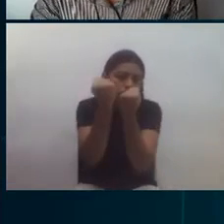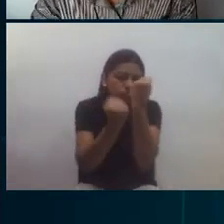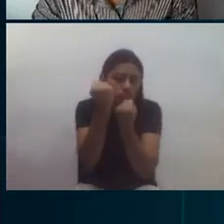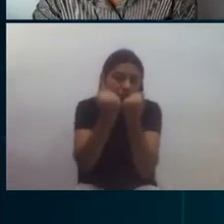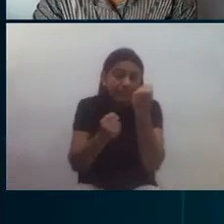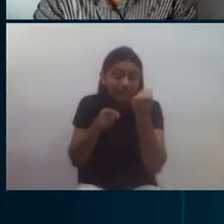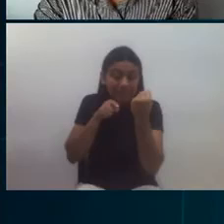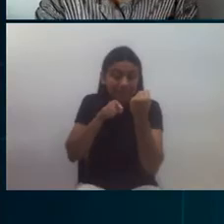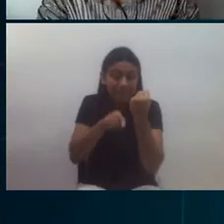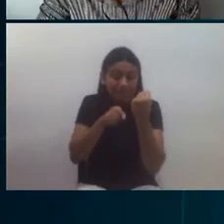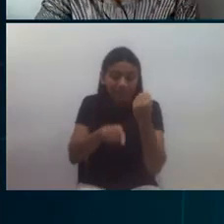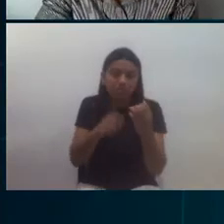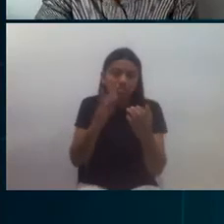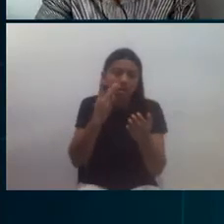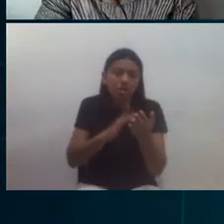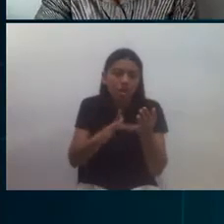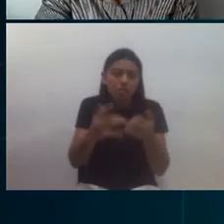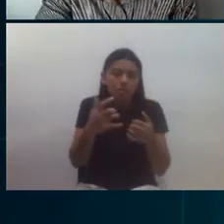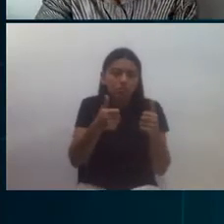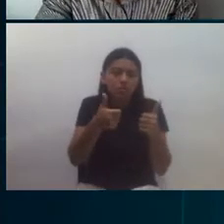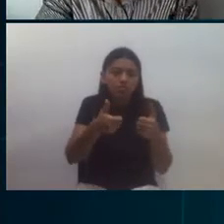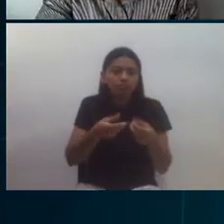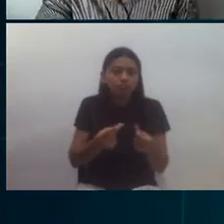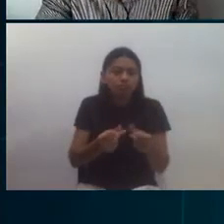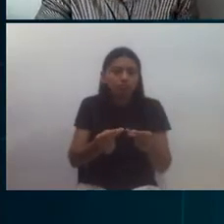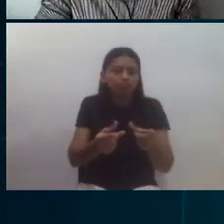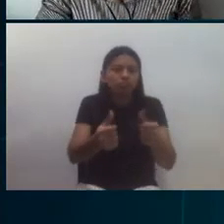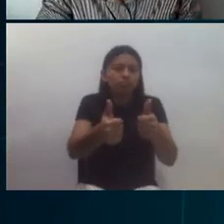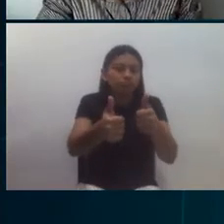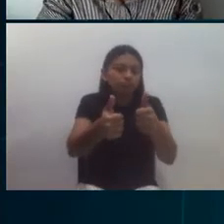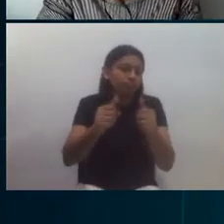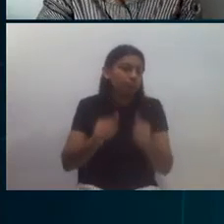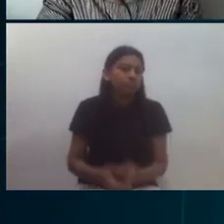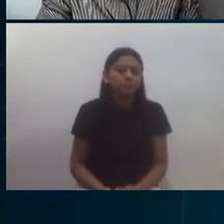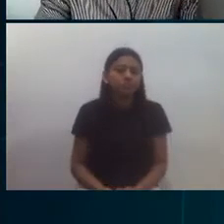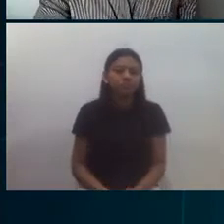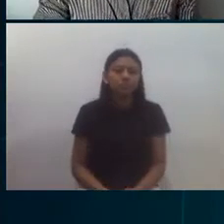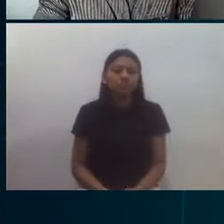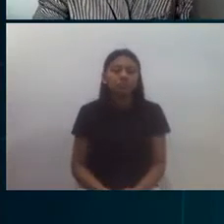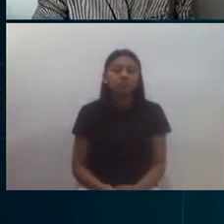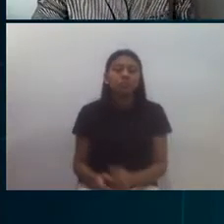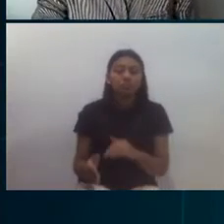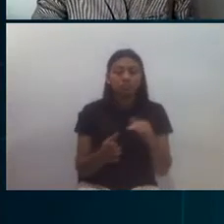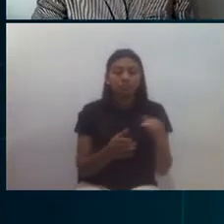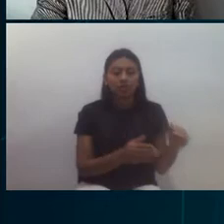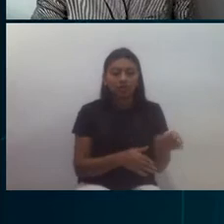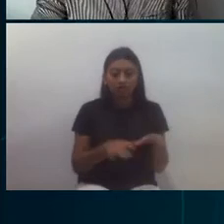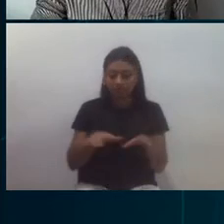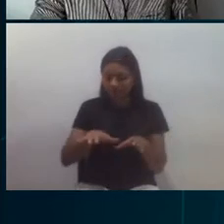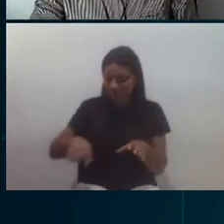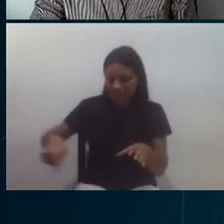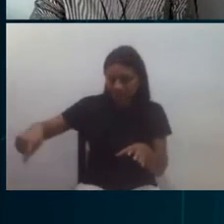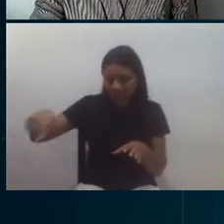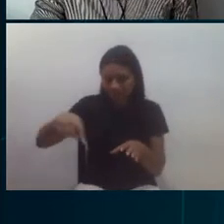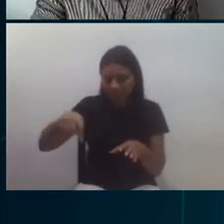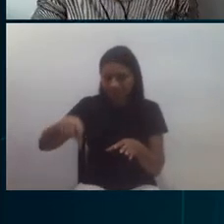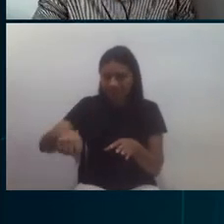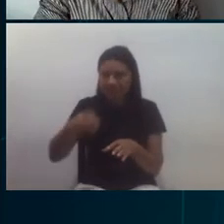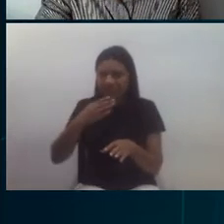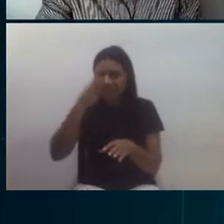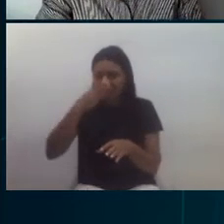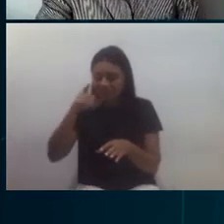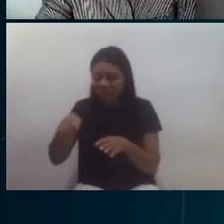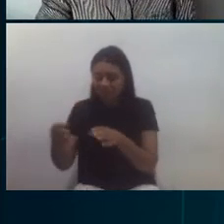porque digamos en el proceso pues del tratamiento de aguas podemos tener varios tipos de lodos. Entonces, en esta gráfica